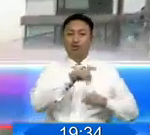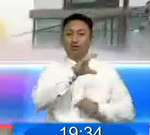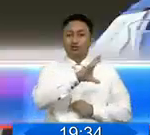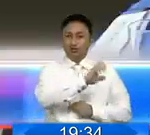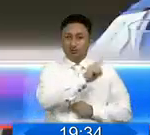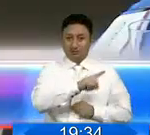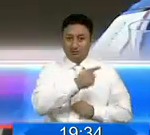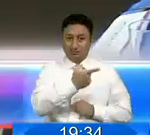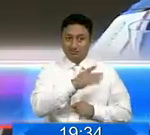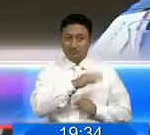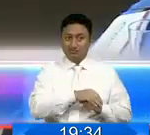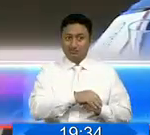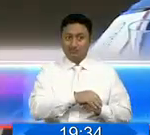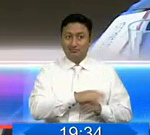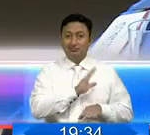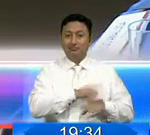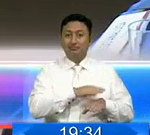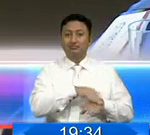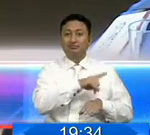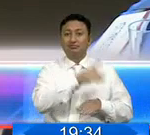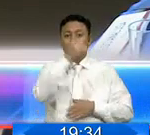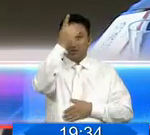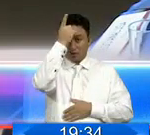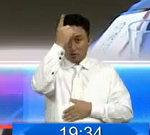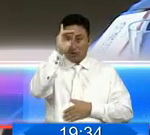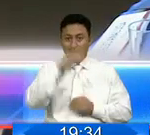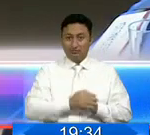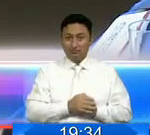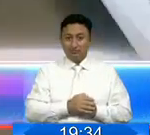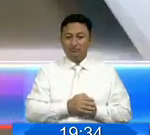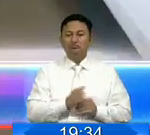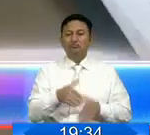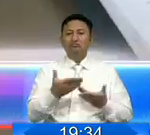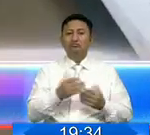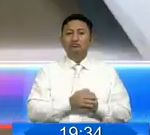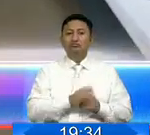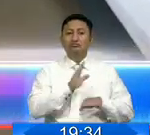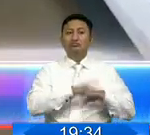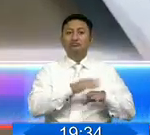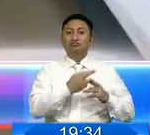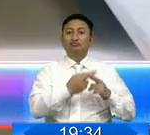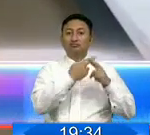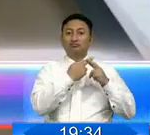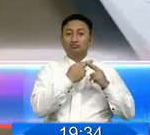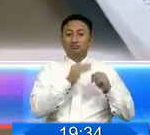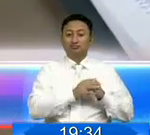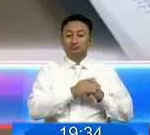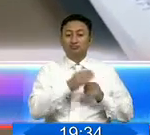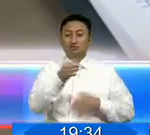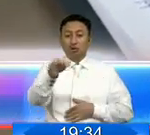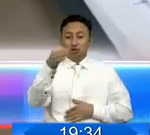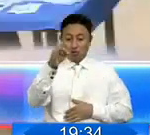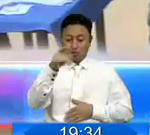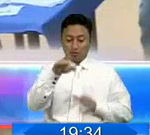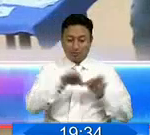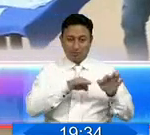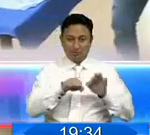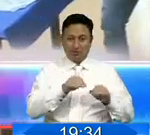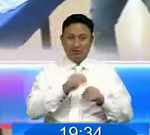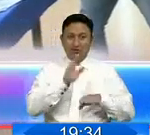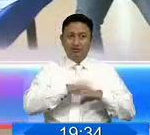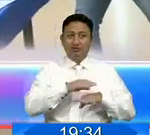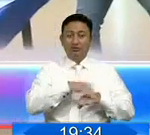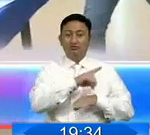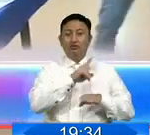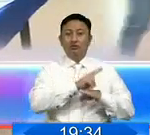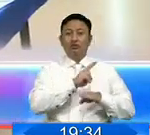que aspira en el CNE porque tendría deudas con el Estado, refiriéndose a las responsabilidades civiles que en dicho documento se establece por presunto